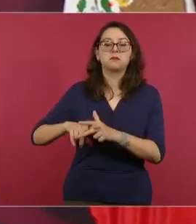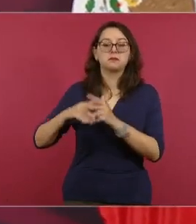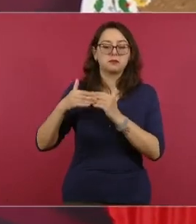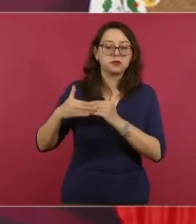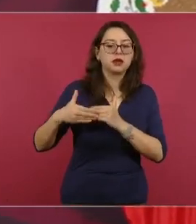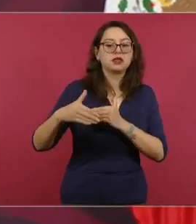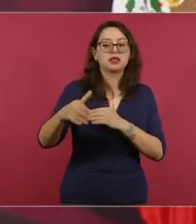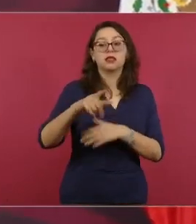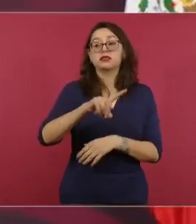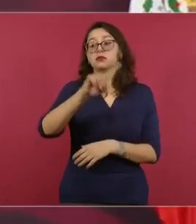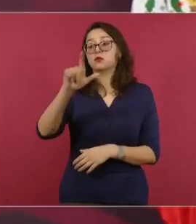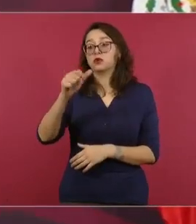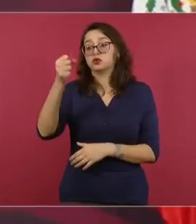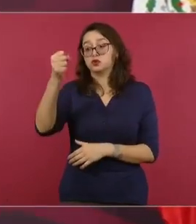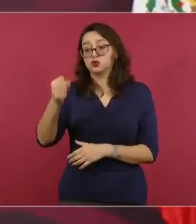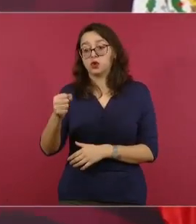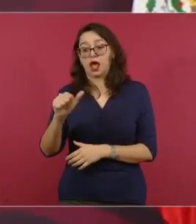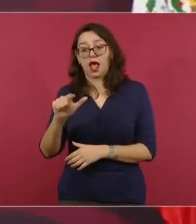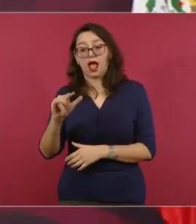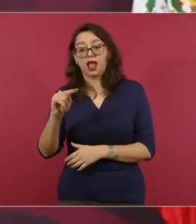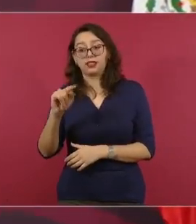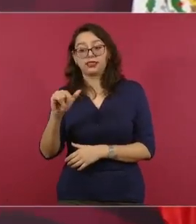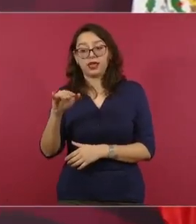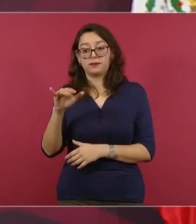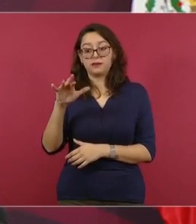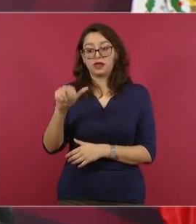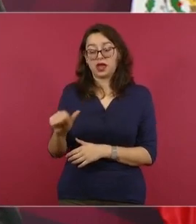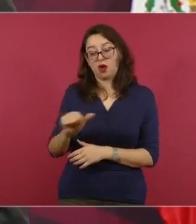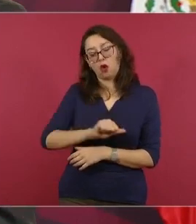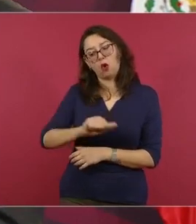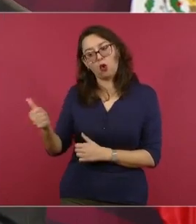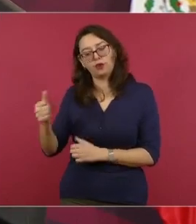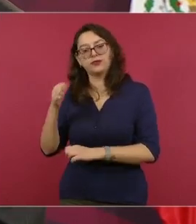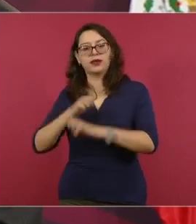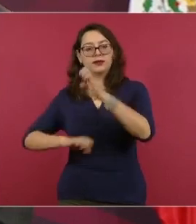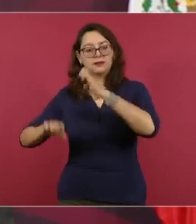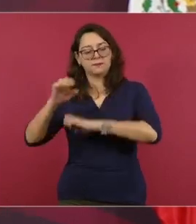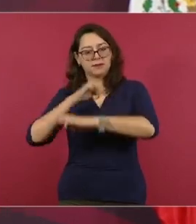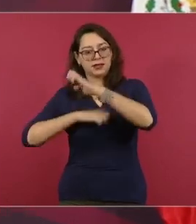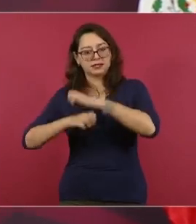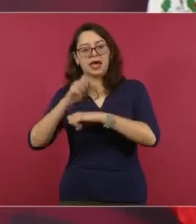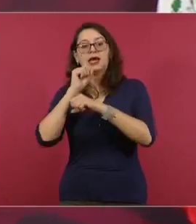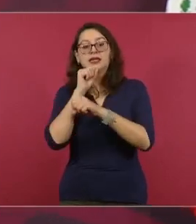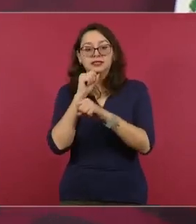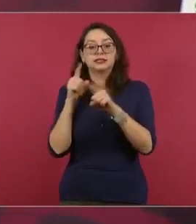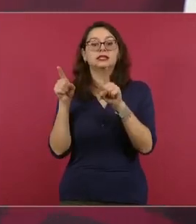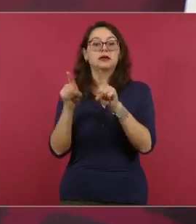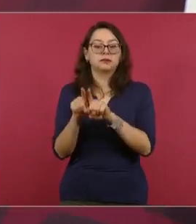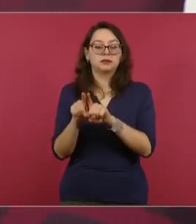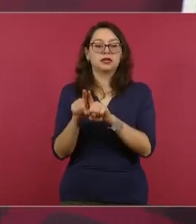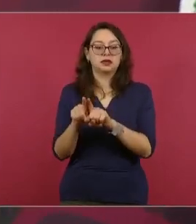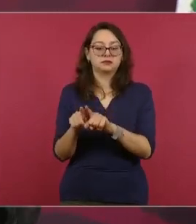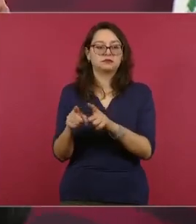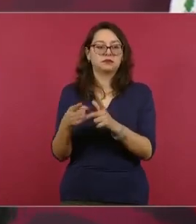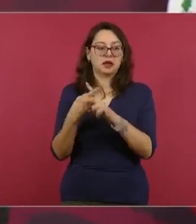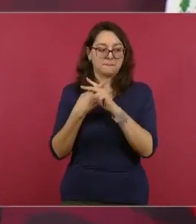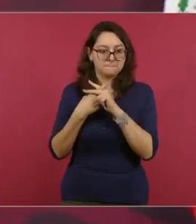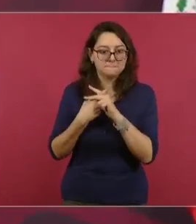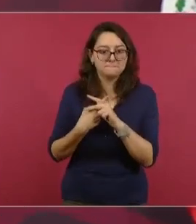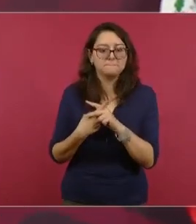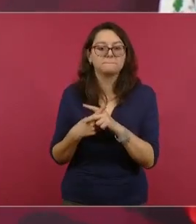en Altamira, ya la empresa Fortress ya está